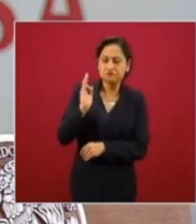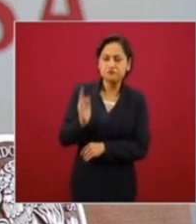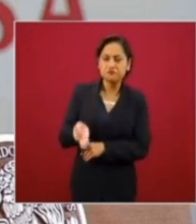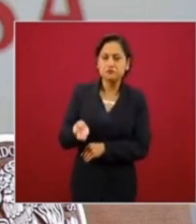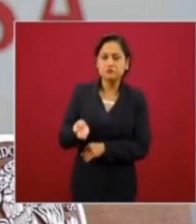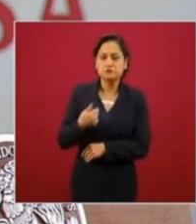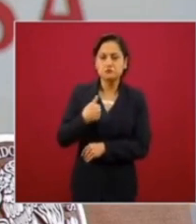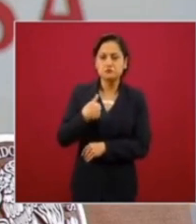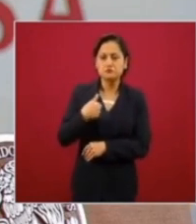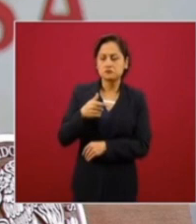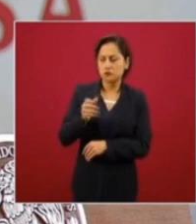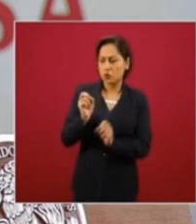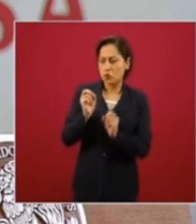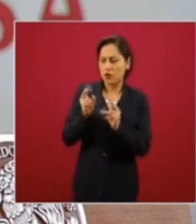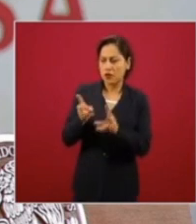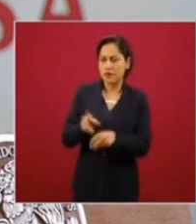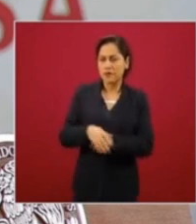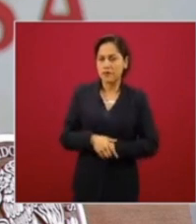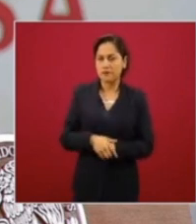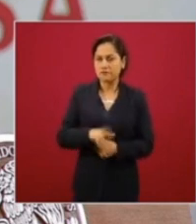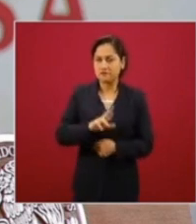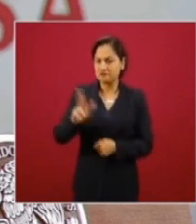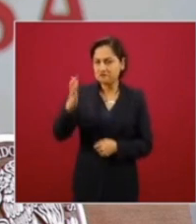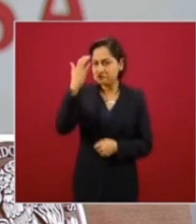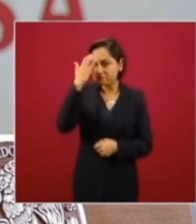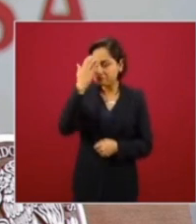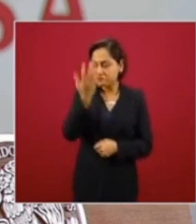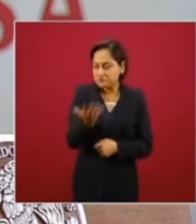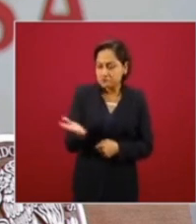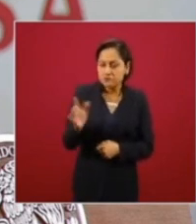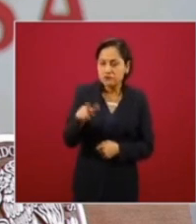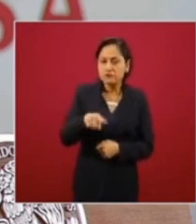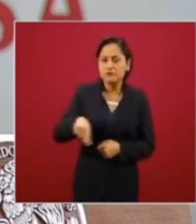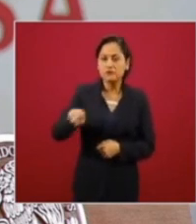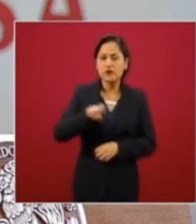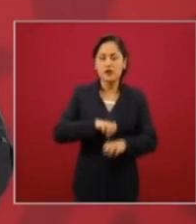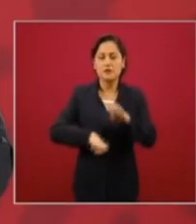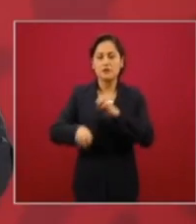lo reconozco, porque